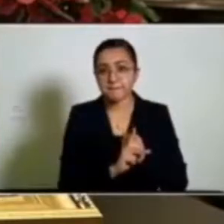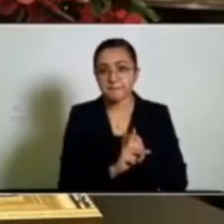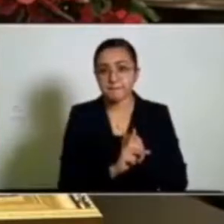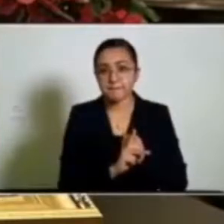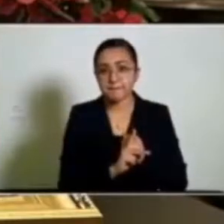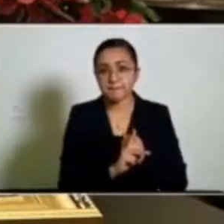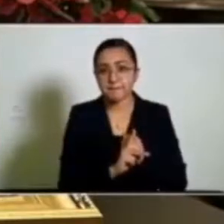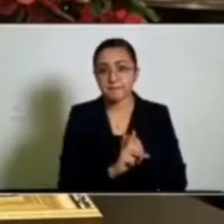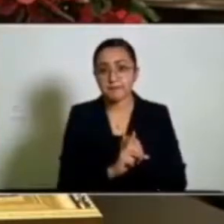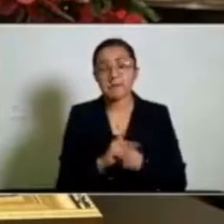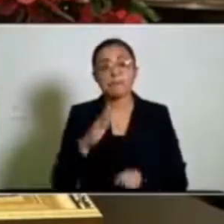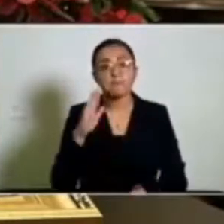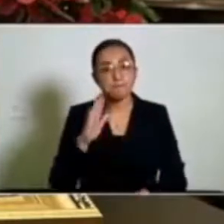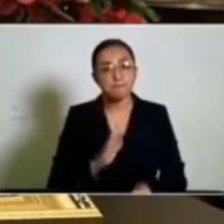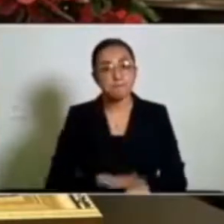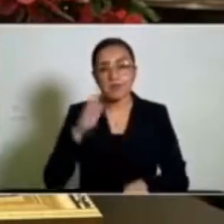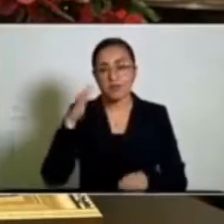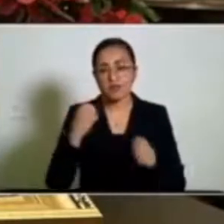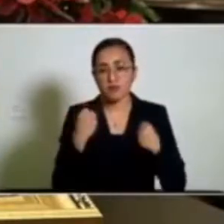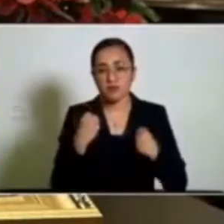más contagios de COVID